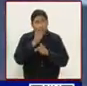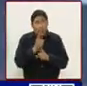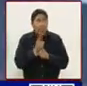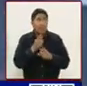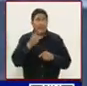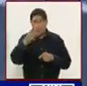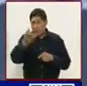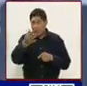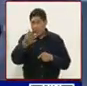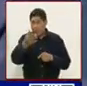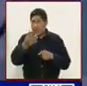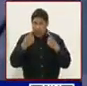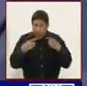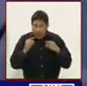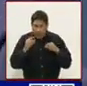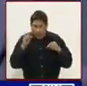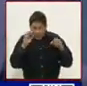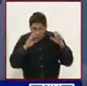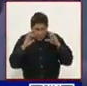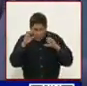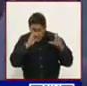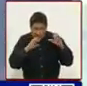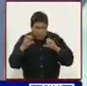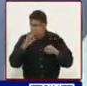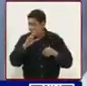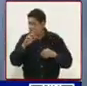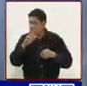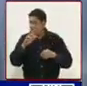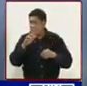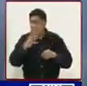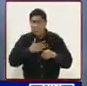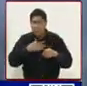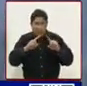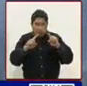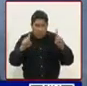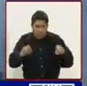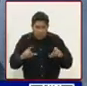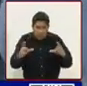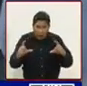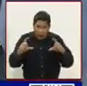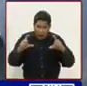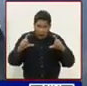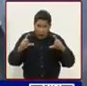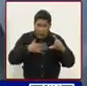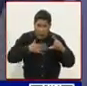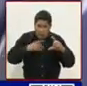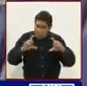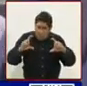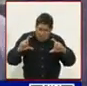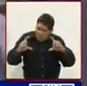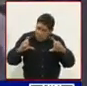Justamente cuando hemos hecho recogidos, sí, estaba mi placa de mi minibús que estaba en ahí.